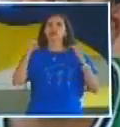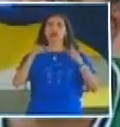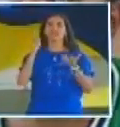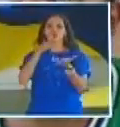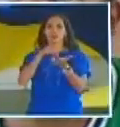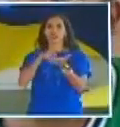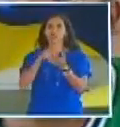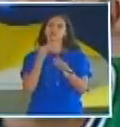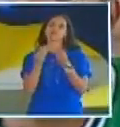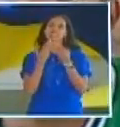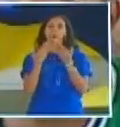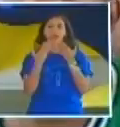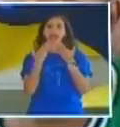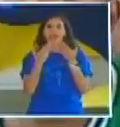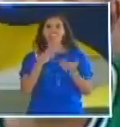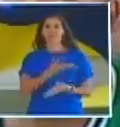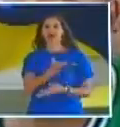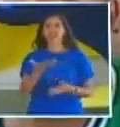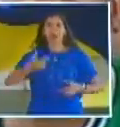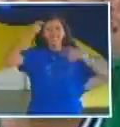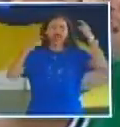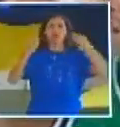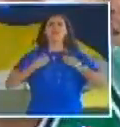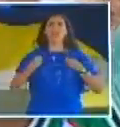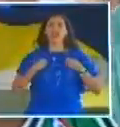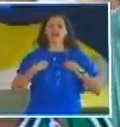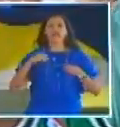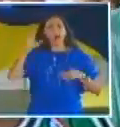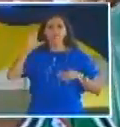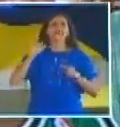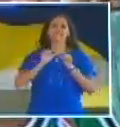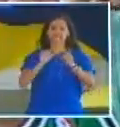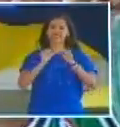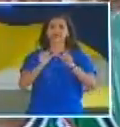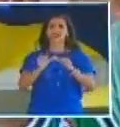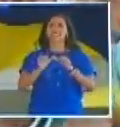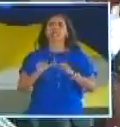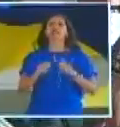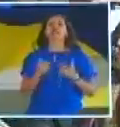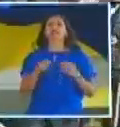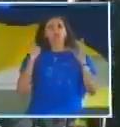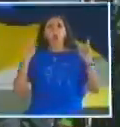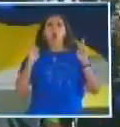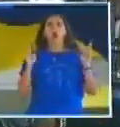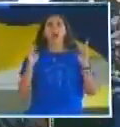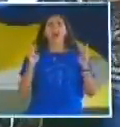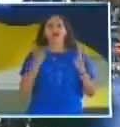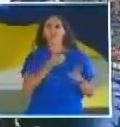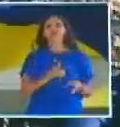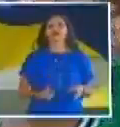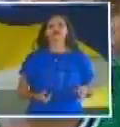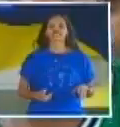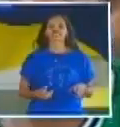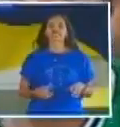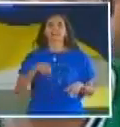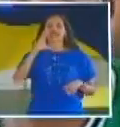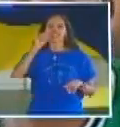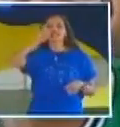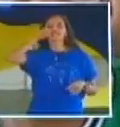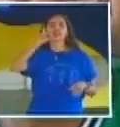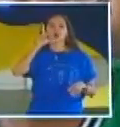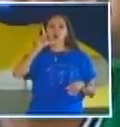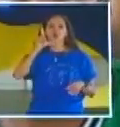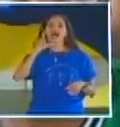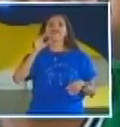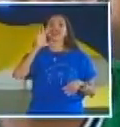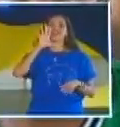aquí. Muchísimas gracias a todos. Chávez vive, la patria sigue y ojalá, presidente, que el 30 de julio